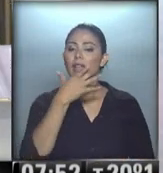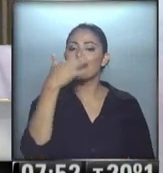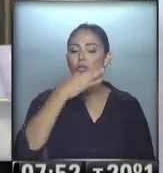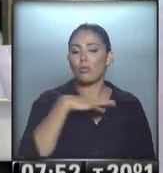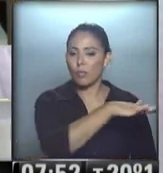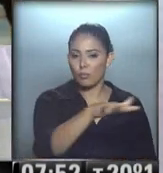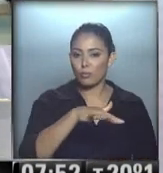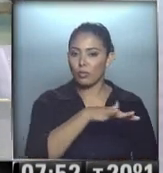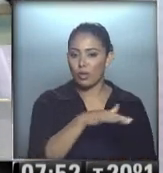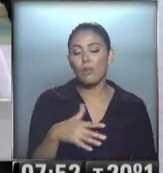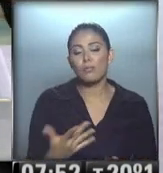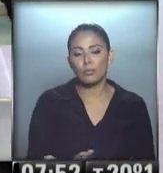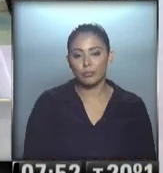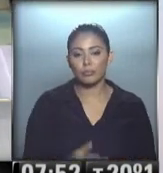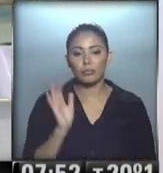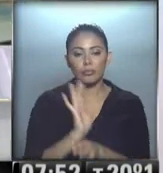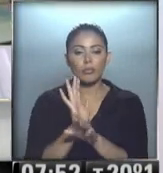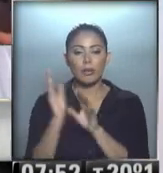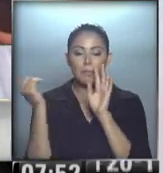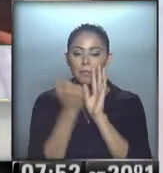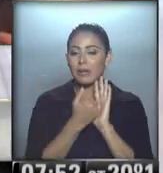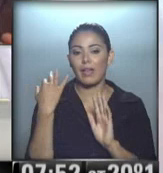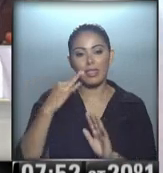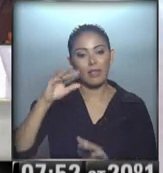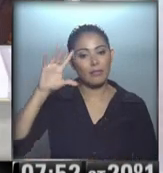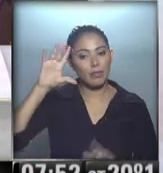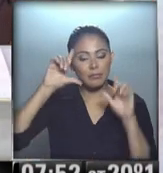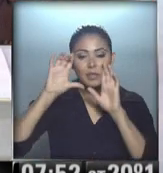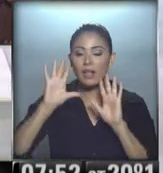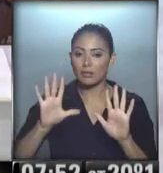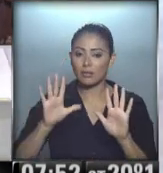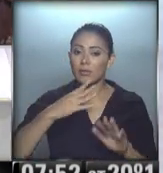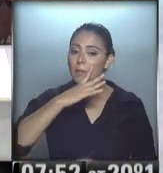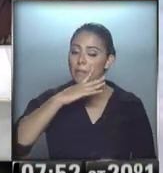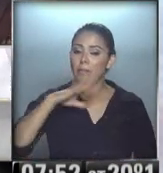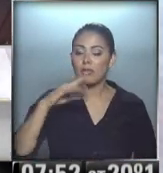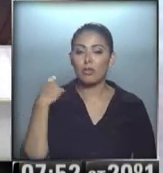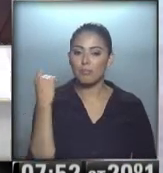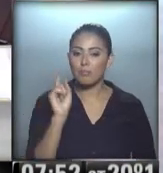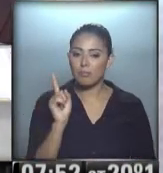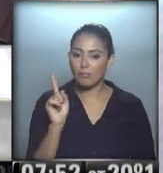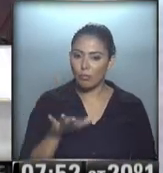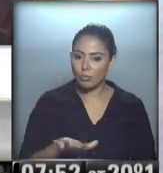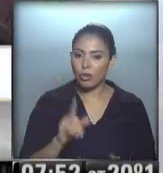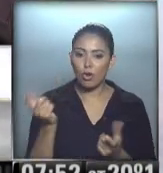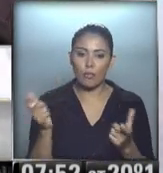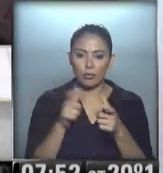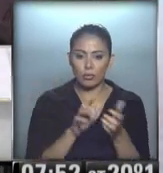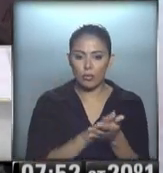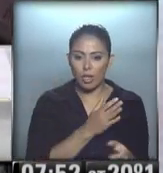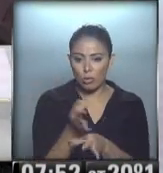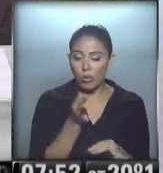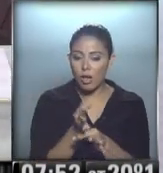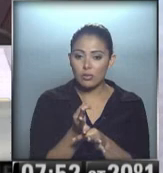violentado, de manera que eso es un antecedente que no puede pasar por alto, sobre todo, insisto y vuelvo al punto, en la Comisión de Educación,